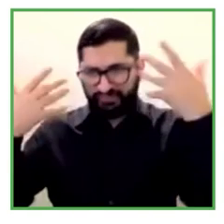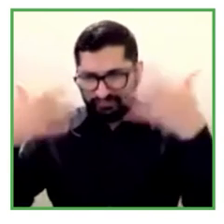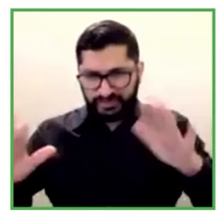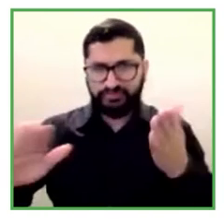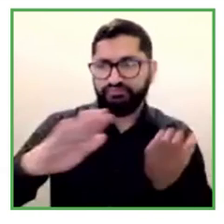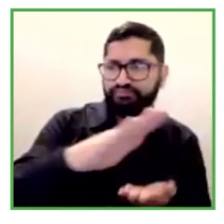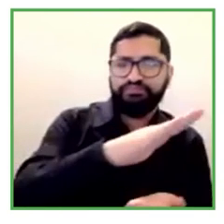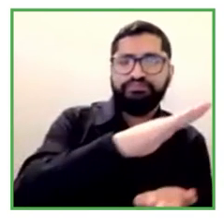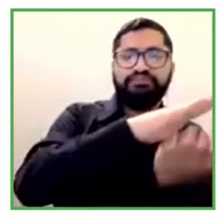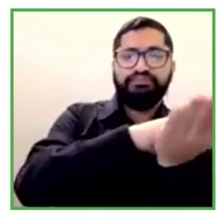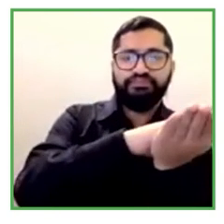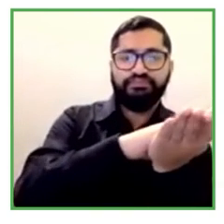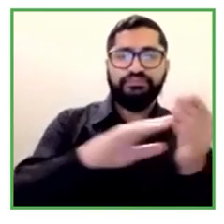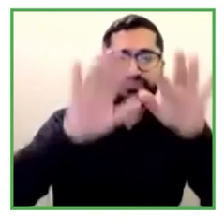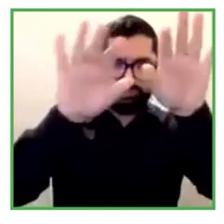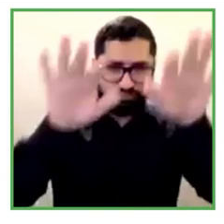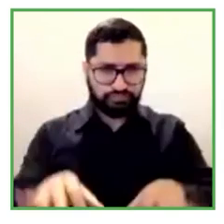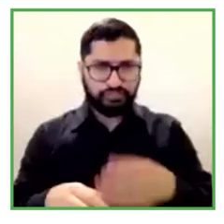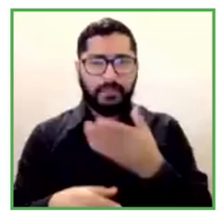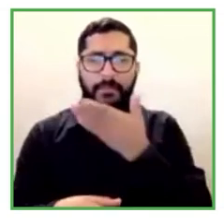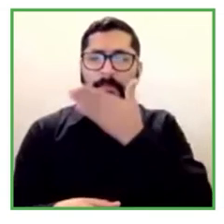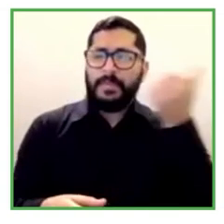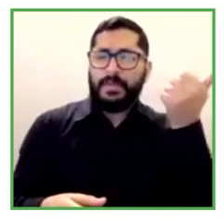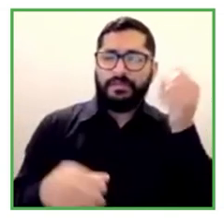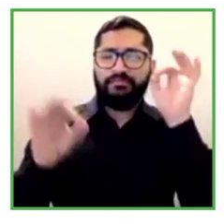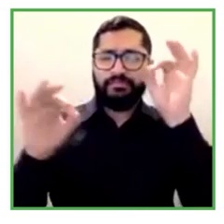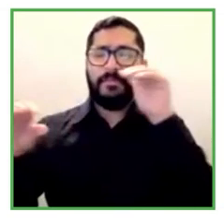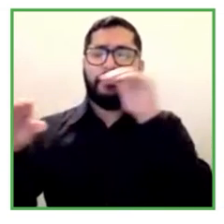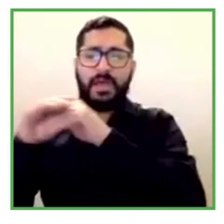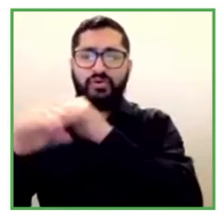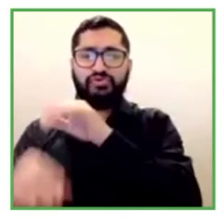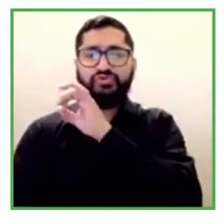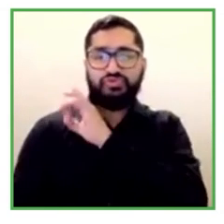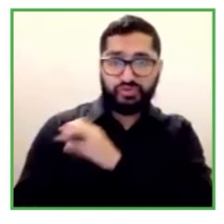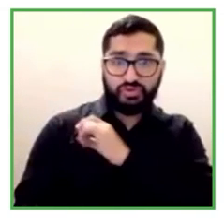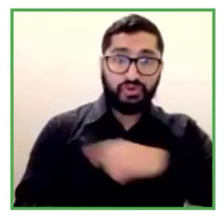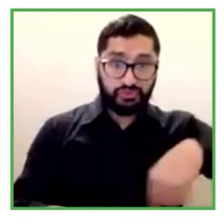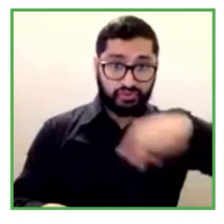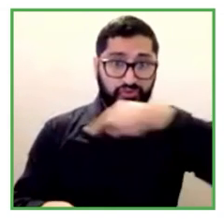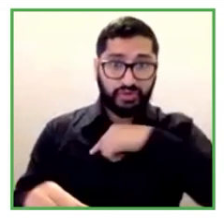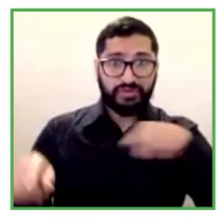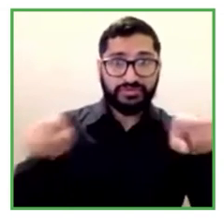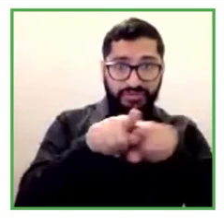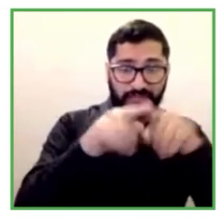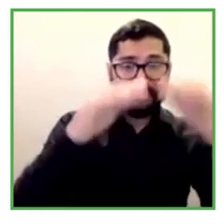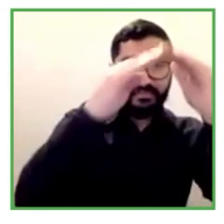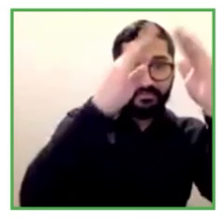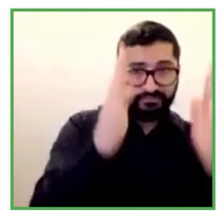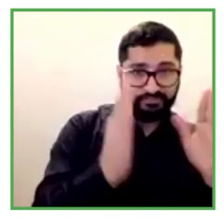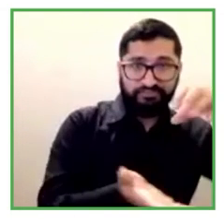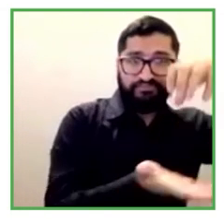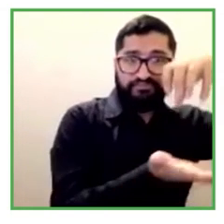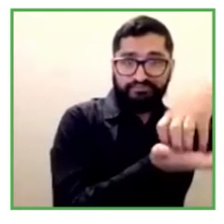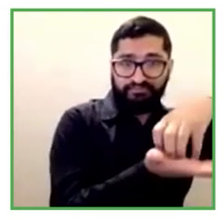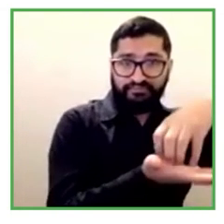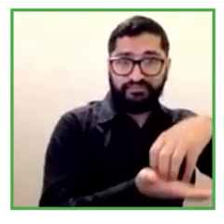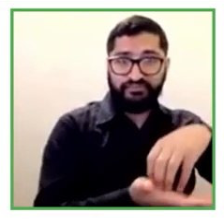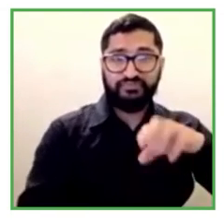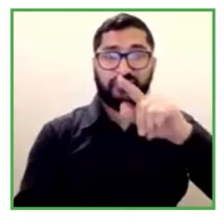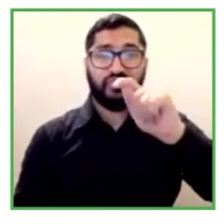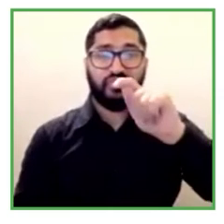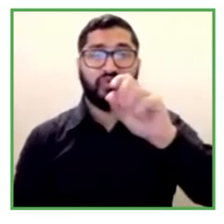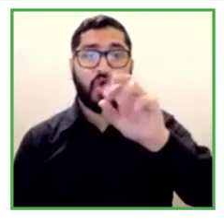en coordinación con nuestra casa matriz en Toronto, estamos en forma constante desarrollando y junto con nuestra banca digital en Santiago, en